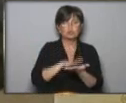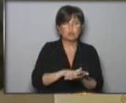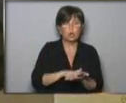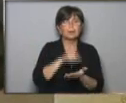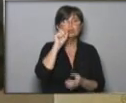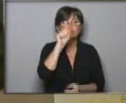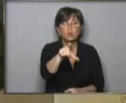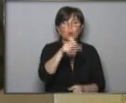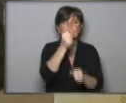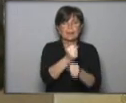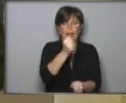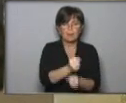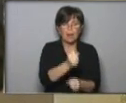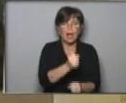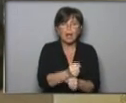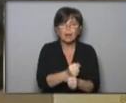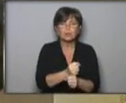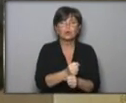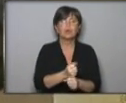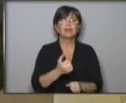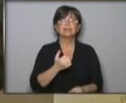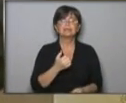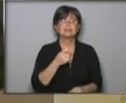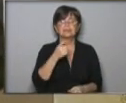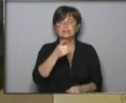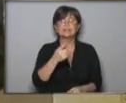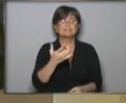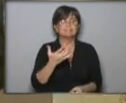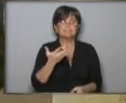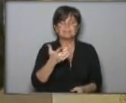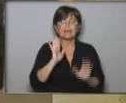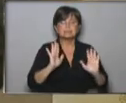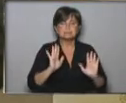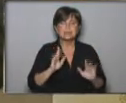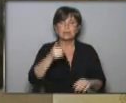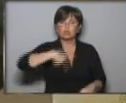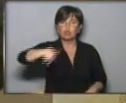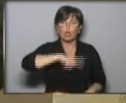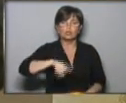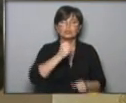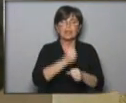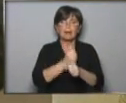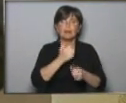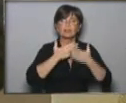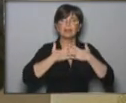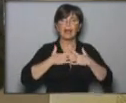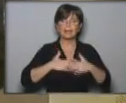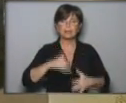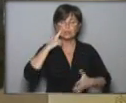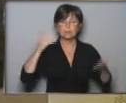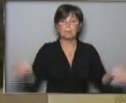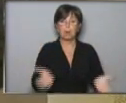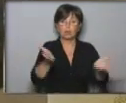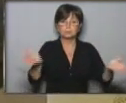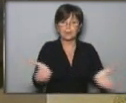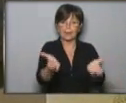en el trabajo de ustedes. Les deseo que trabajen con serenidad y con frutos y que conozcan